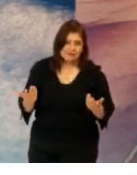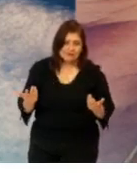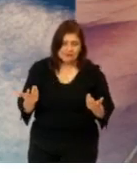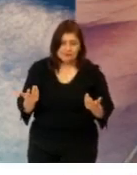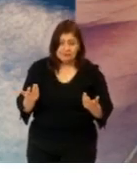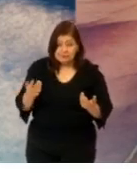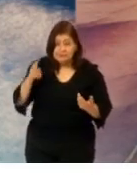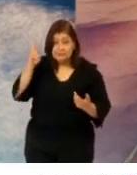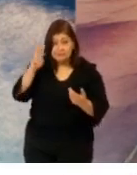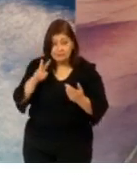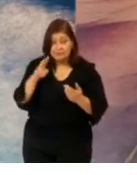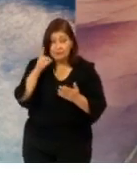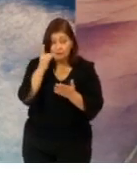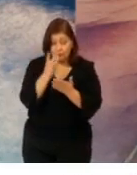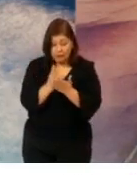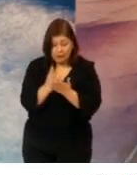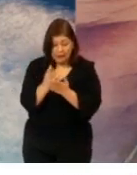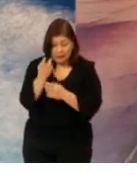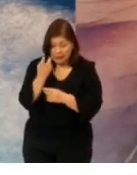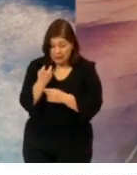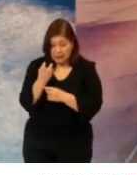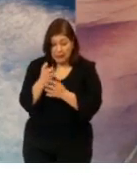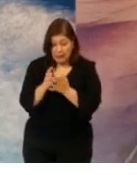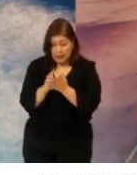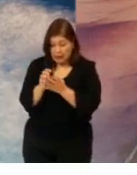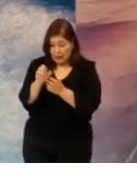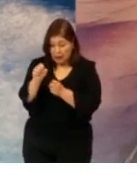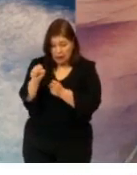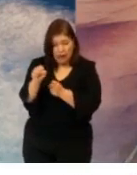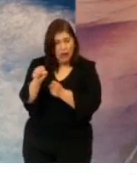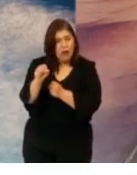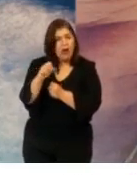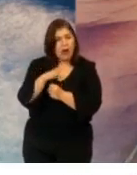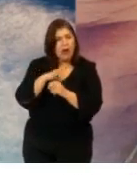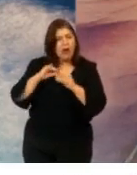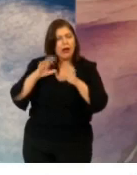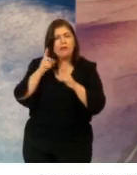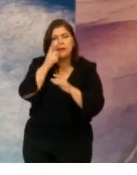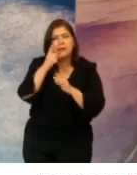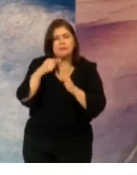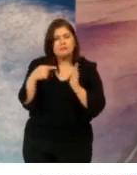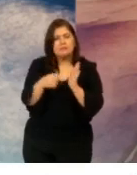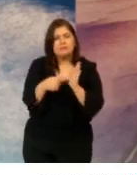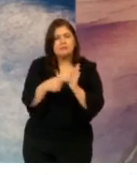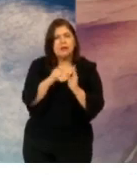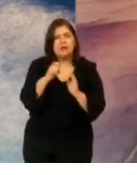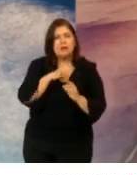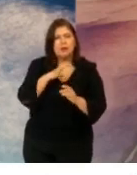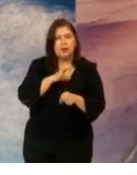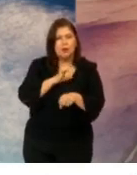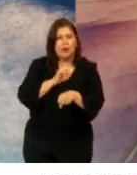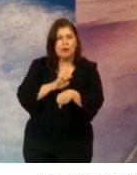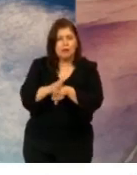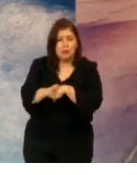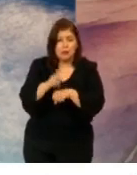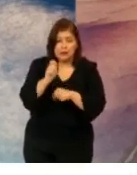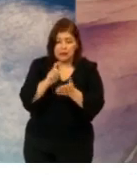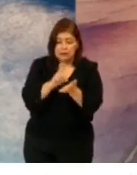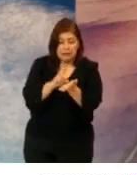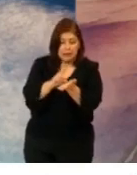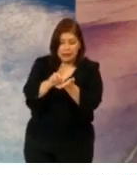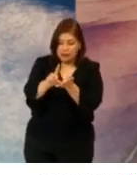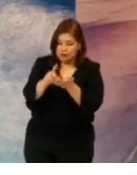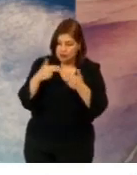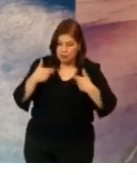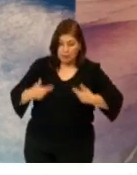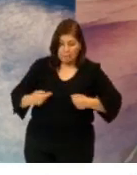La única constitución que tiene eso claro es la Constitución del Ecuador. La Constitución dice, los derechos humanos no son los primeros